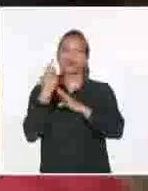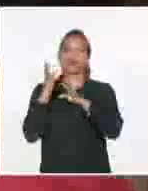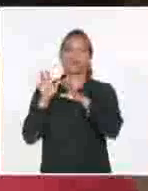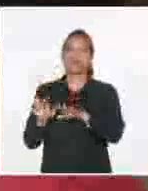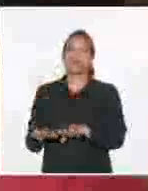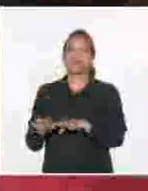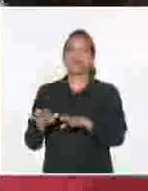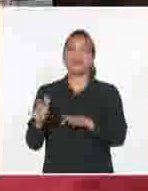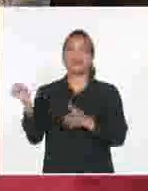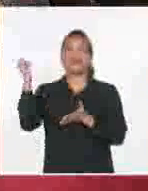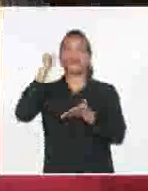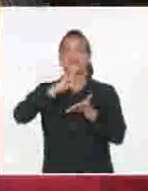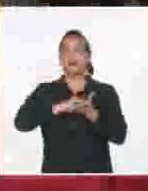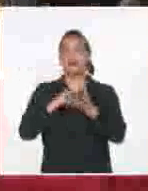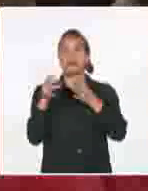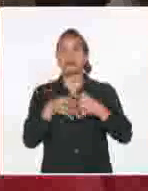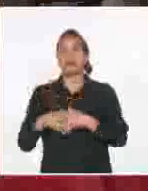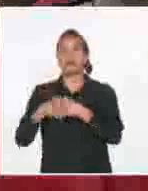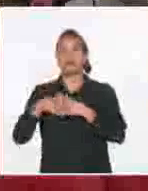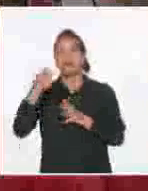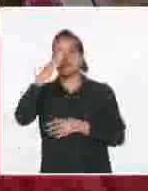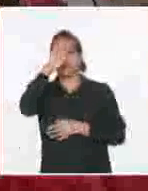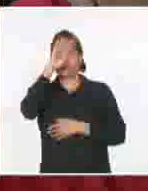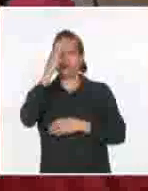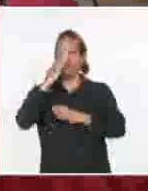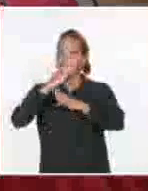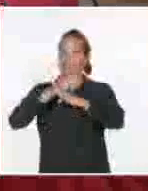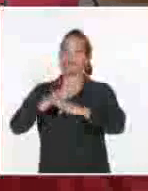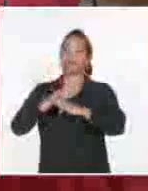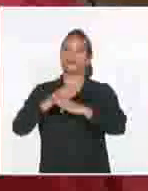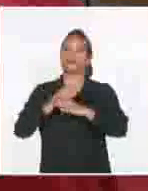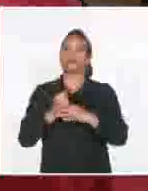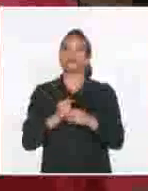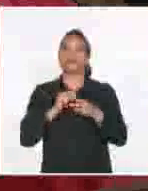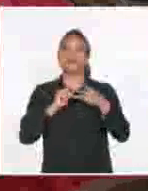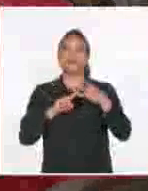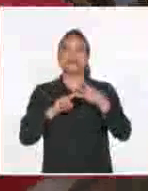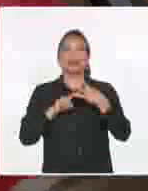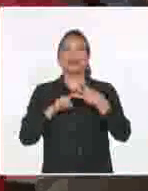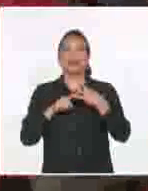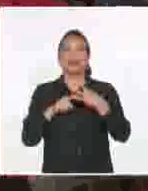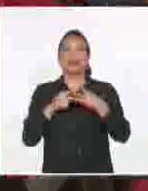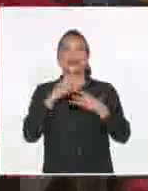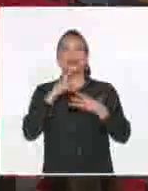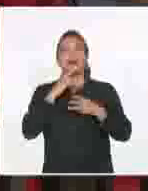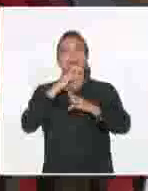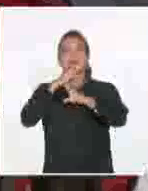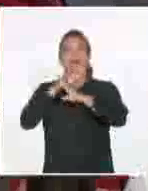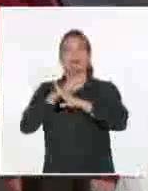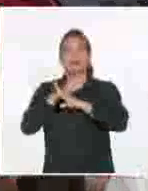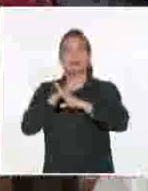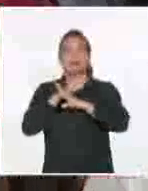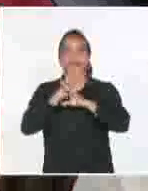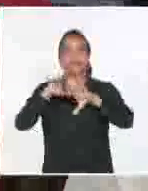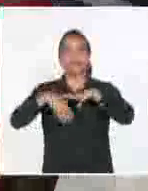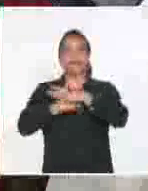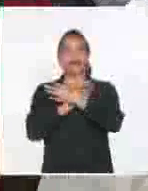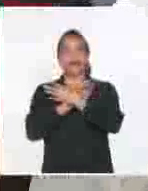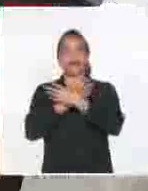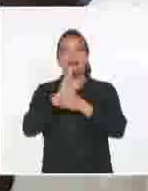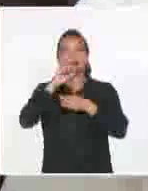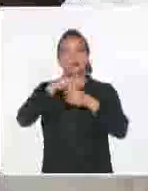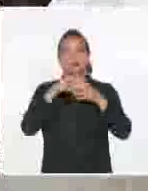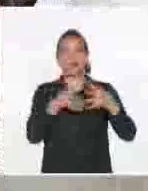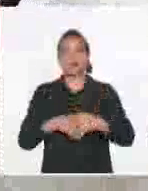Estados Unidos, la privación de servicios consulares en La Habana y otros, han